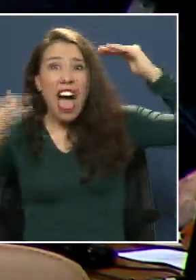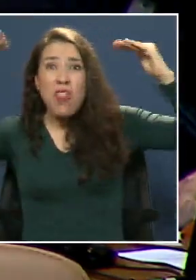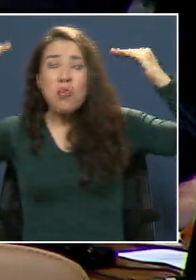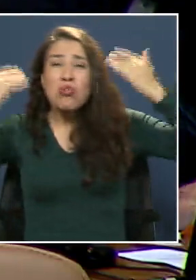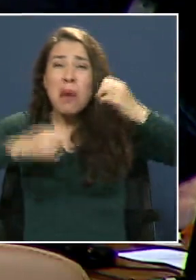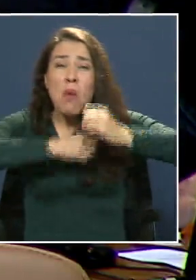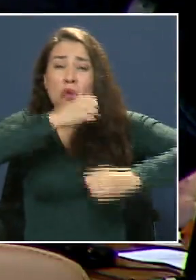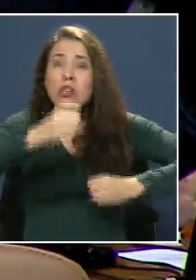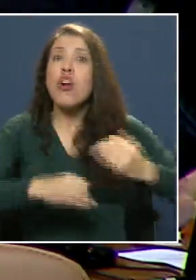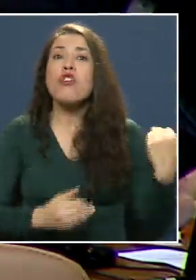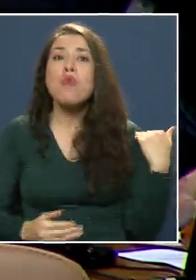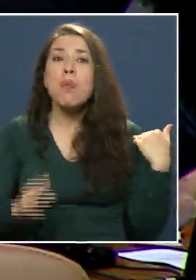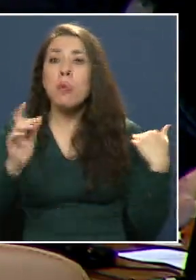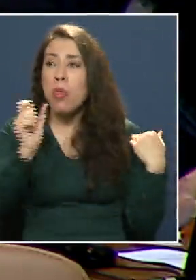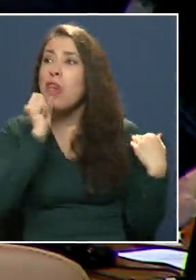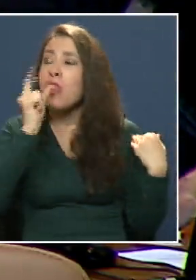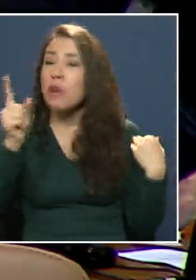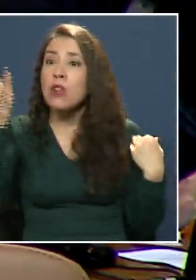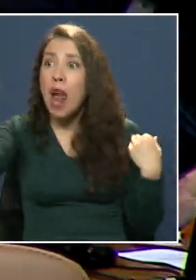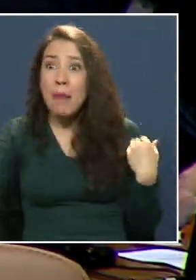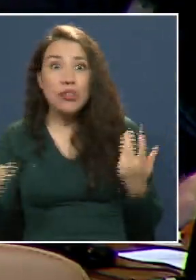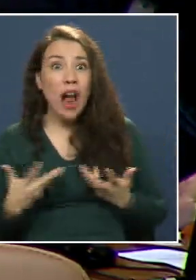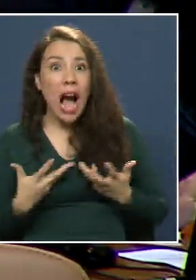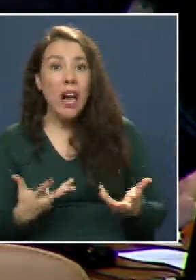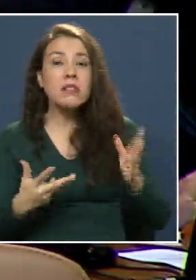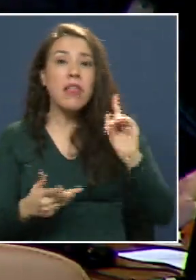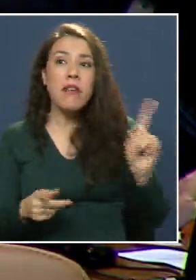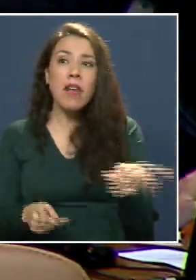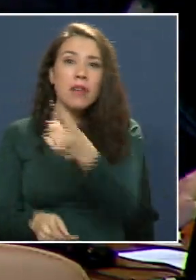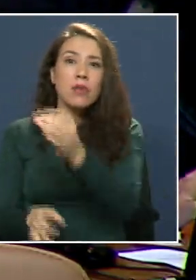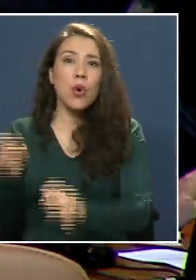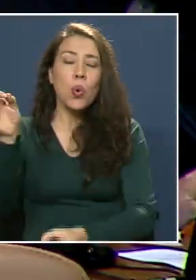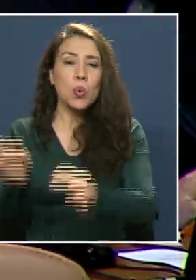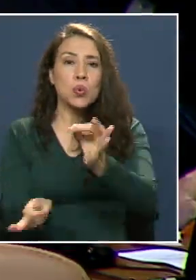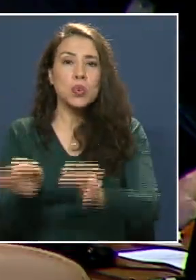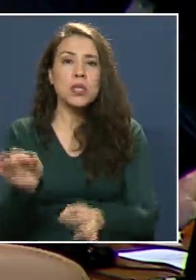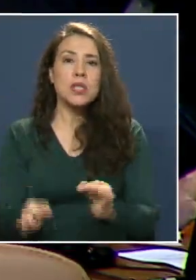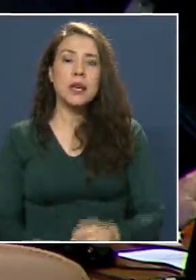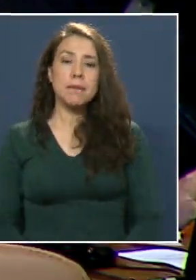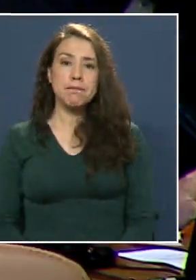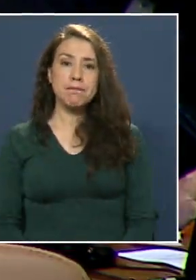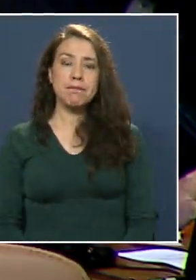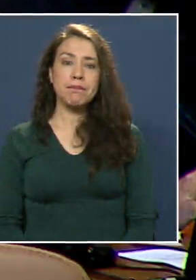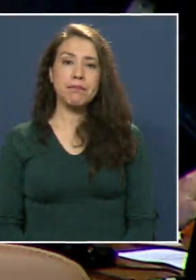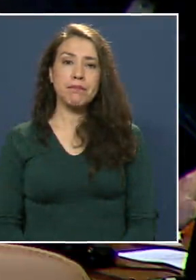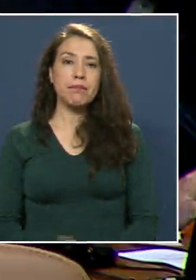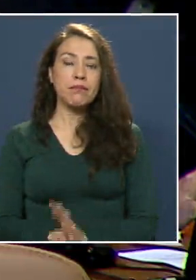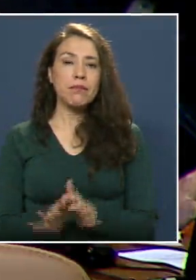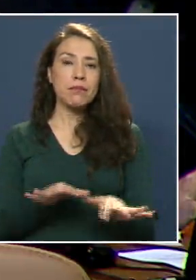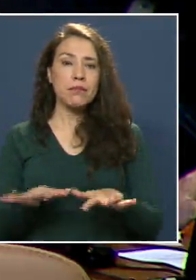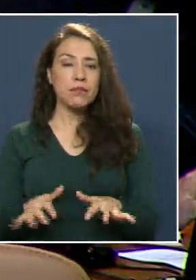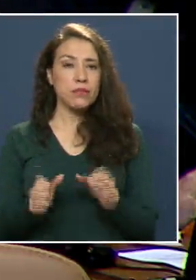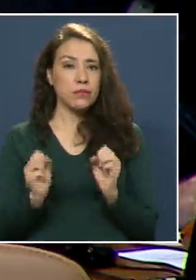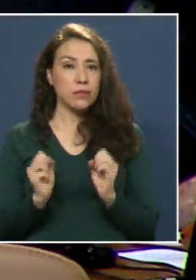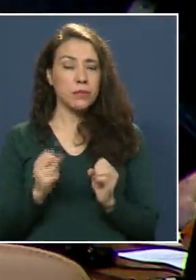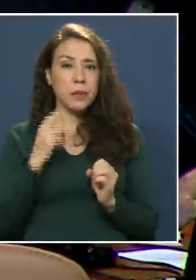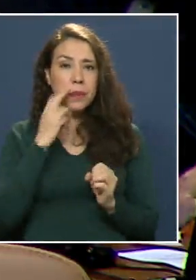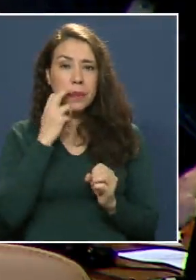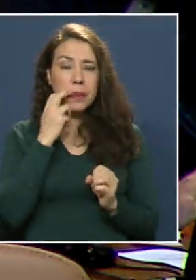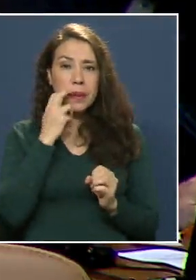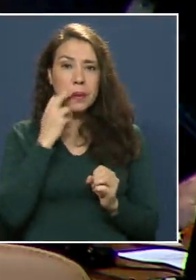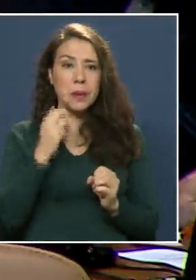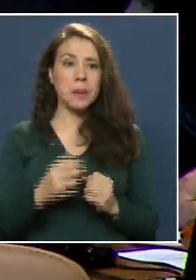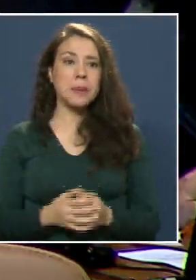el victimario responda y finalmente que se haga justicia. Todas las herramientas posibles y que estén